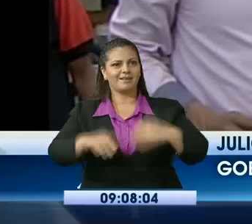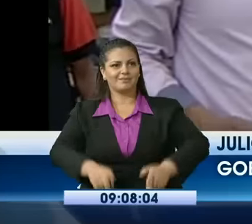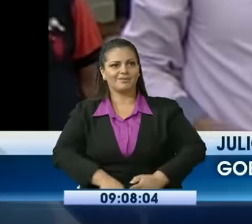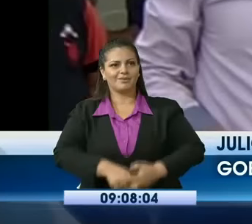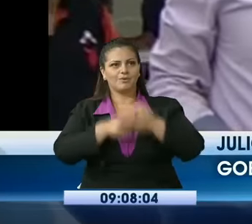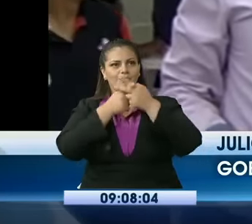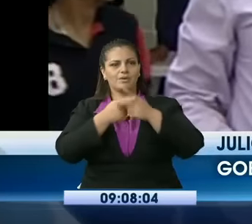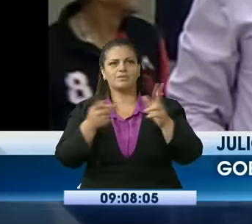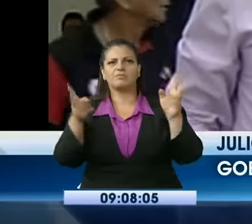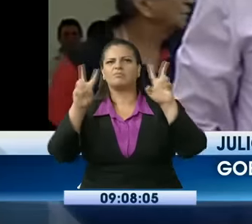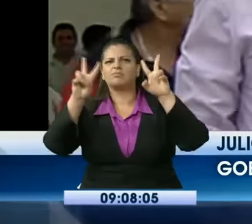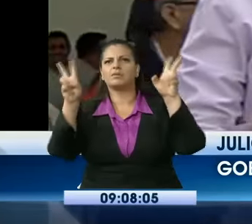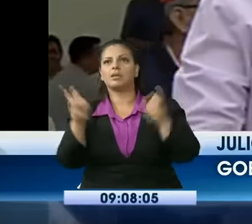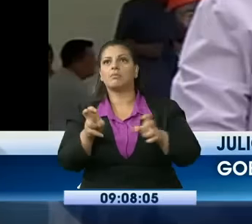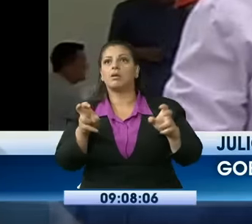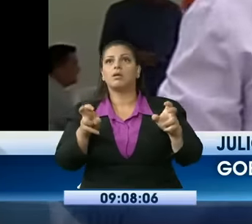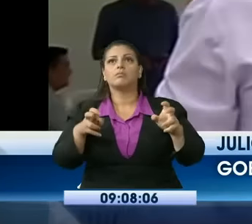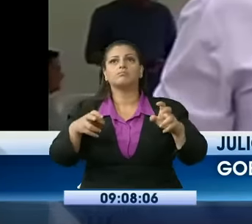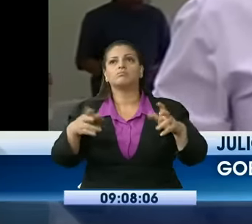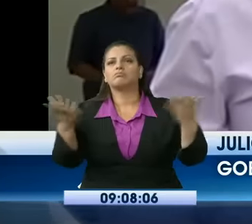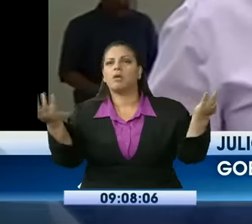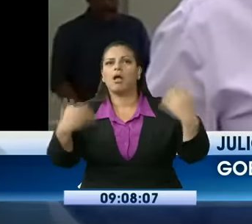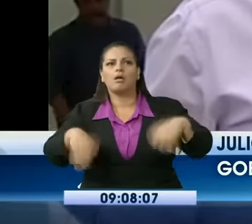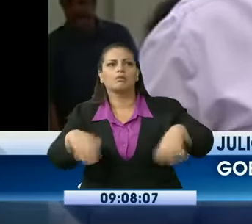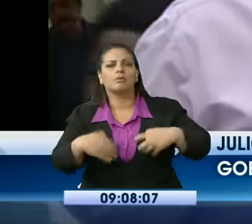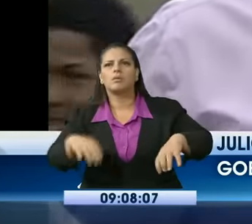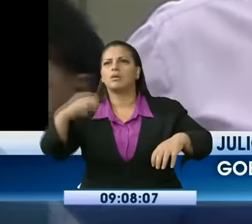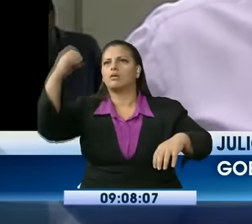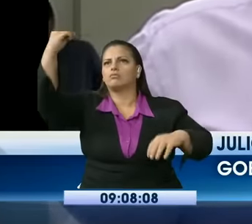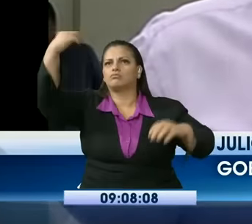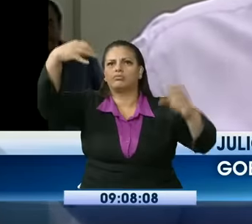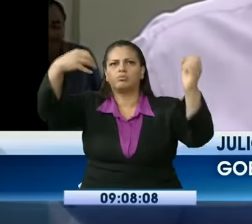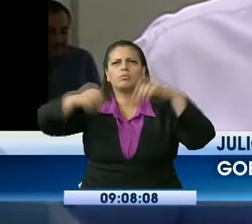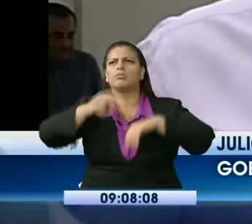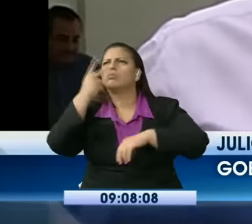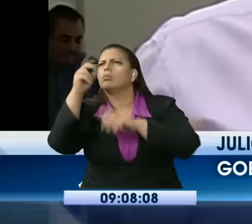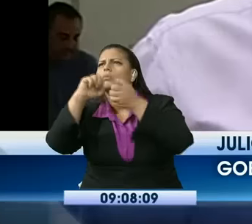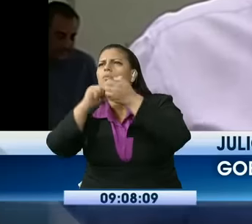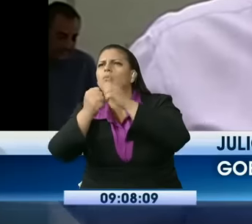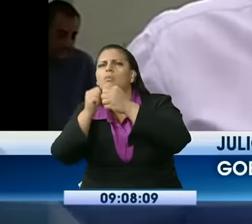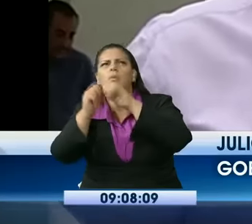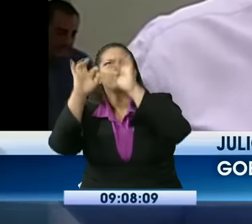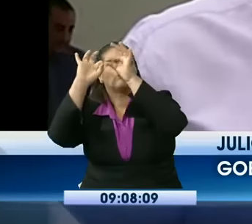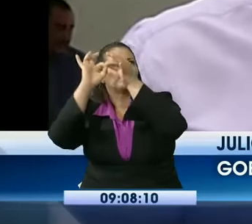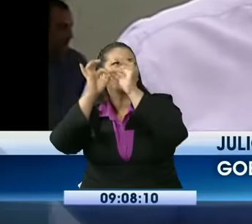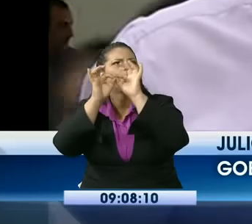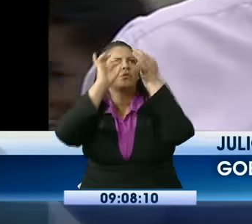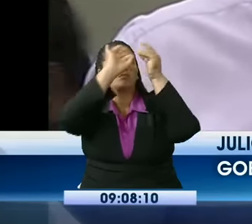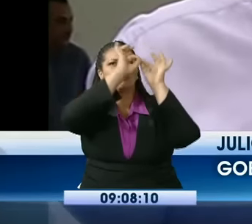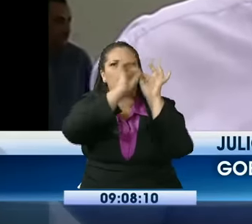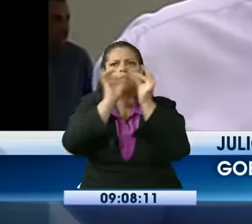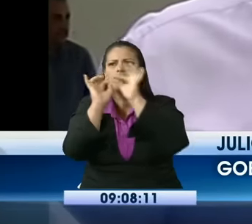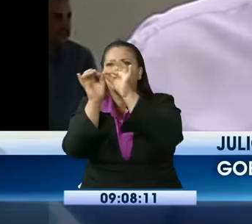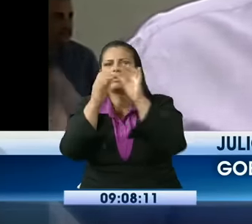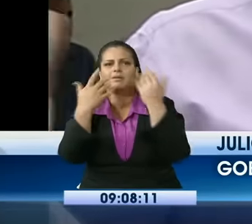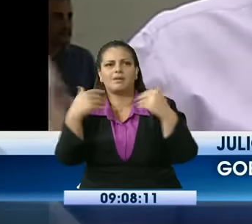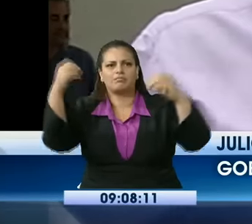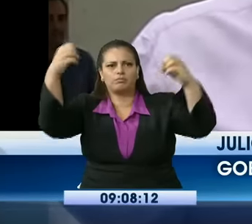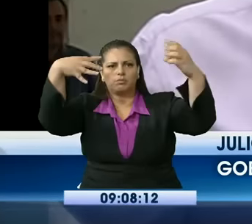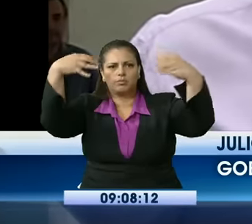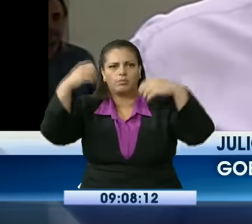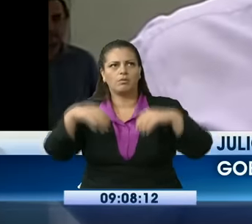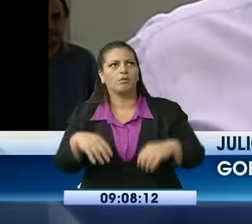todo Sociovivienda 1 y 2. Verificar los puntos que todavía tenían algún nivel de problema, se verificó, la gente se siente tranquila en el hecho